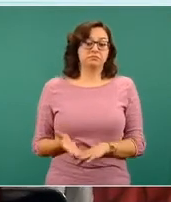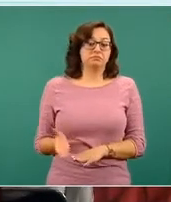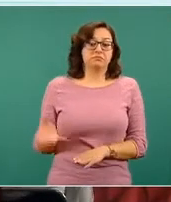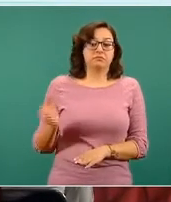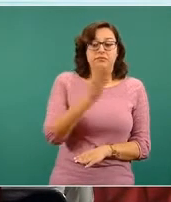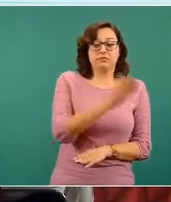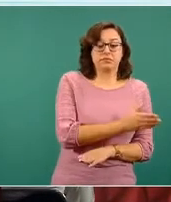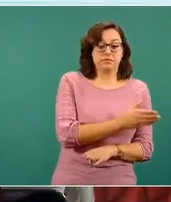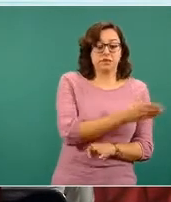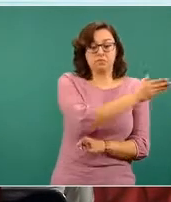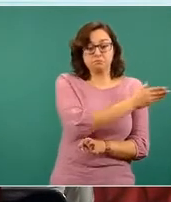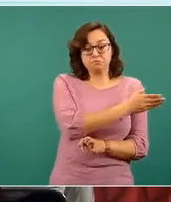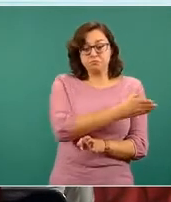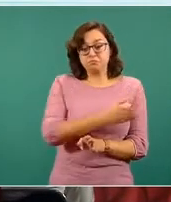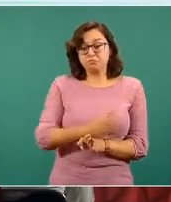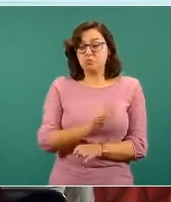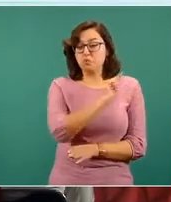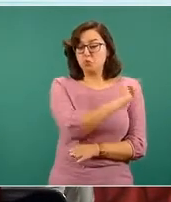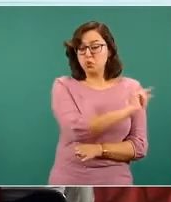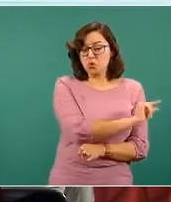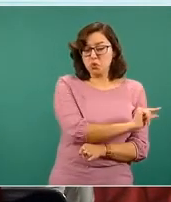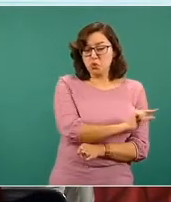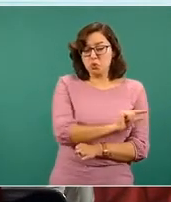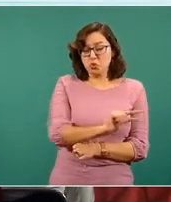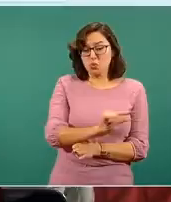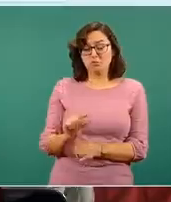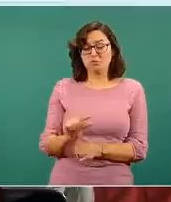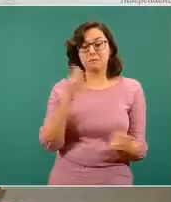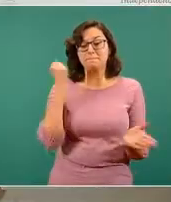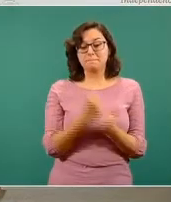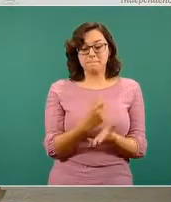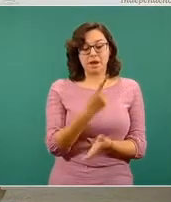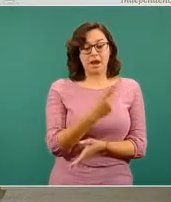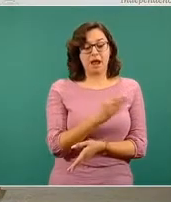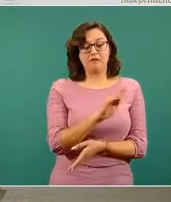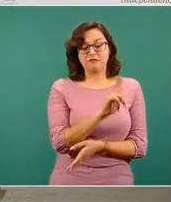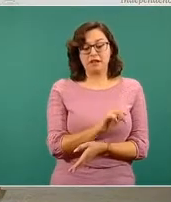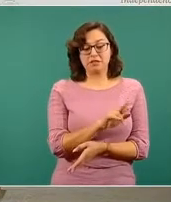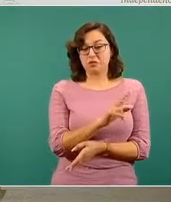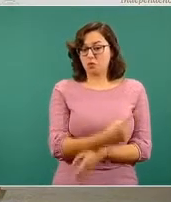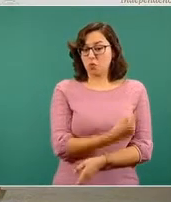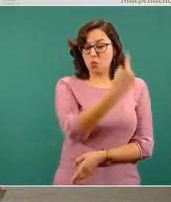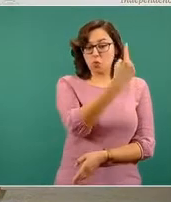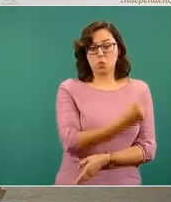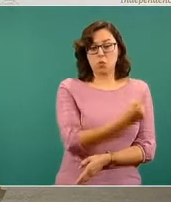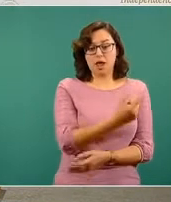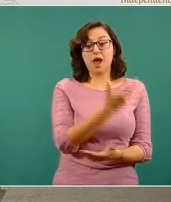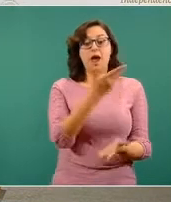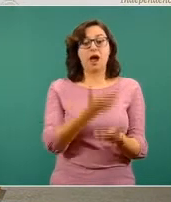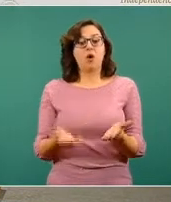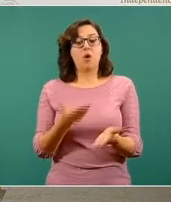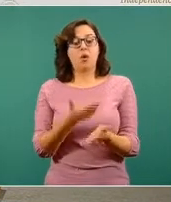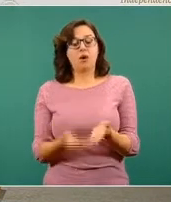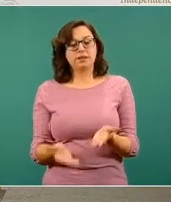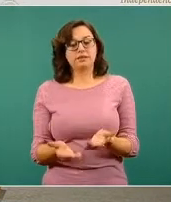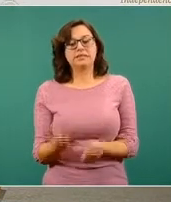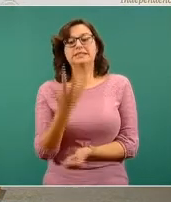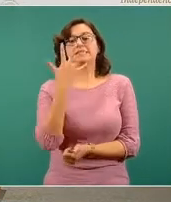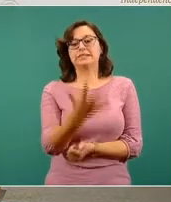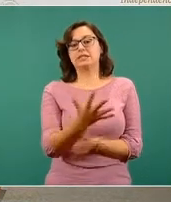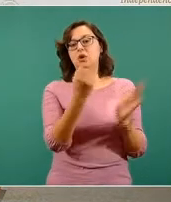básicamente solo Pfizer y ahora son en conjunto 5 tipos de vacuna que están llegando en distintos